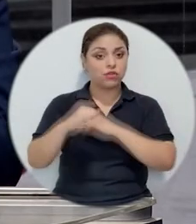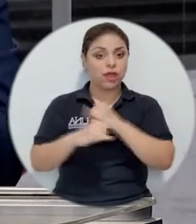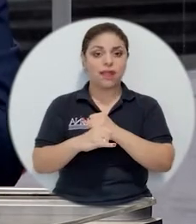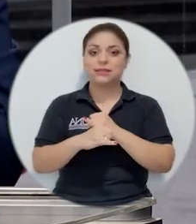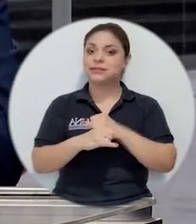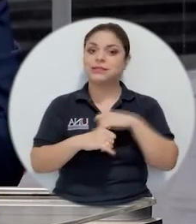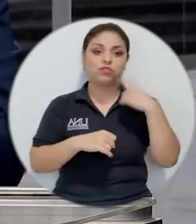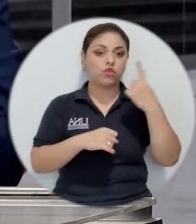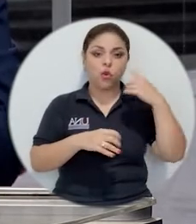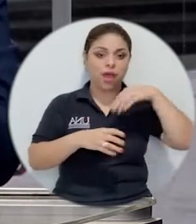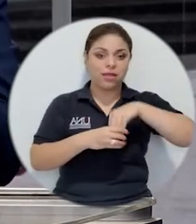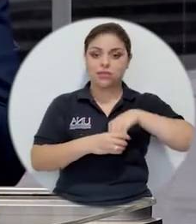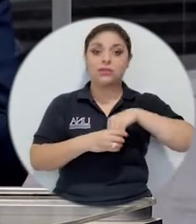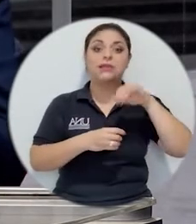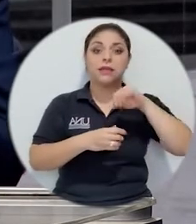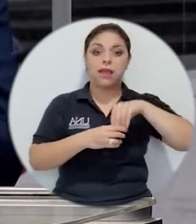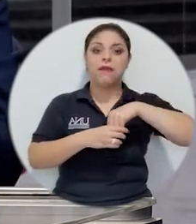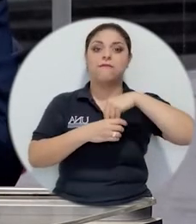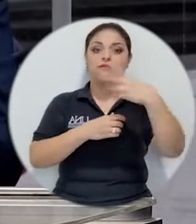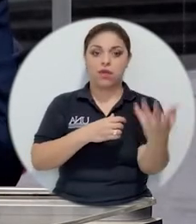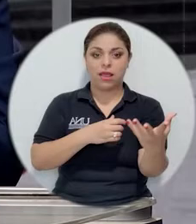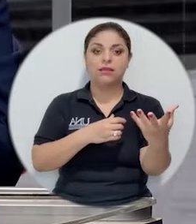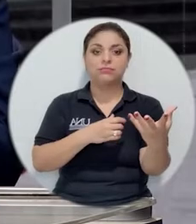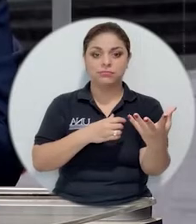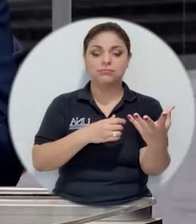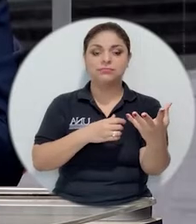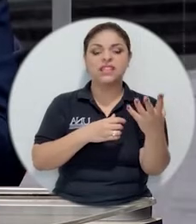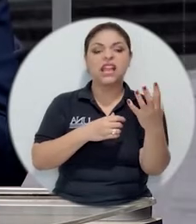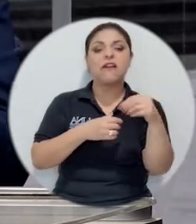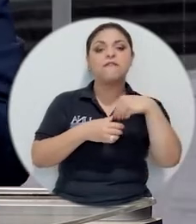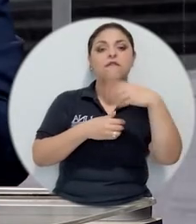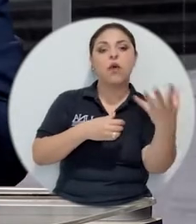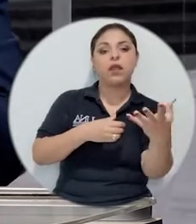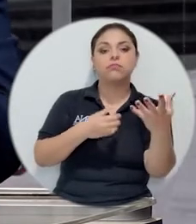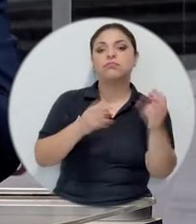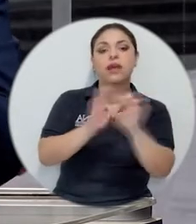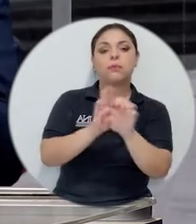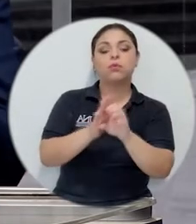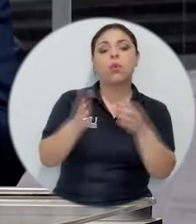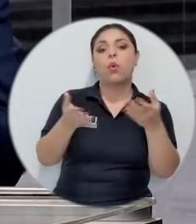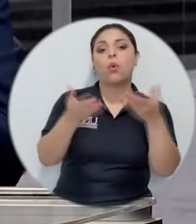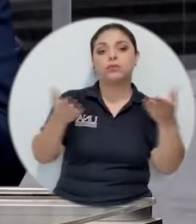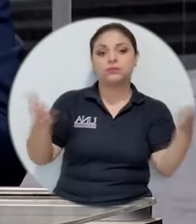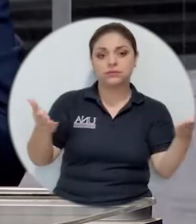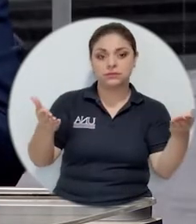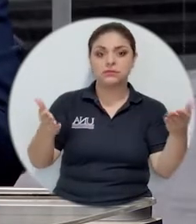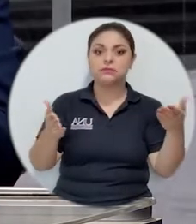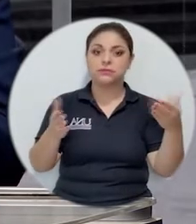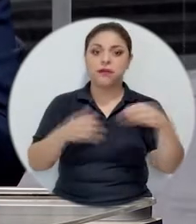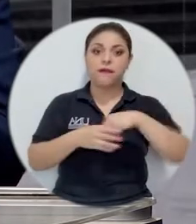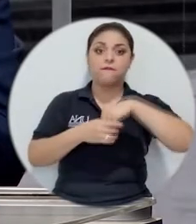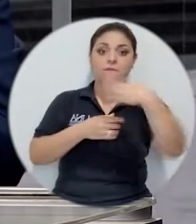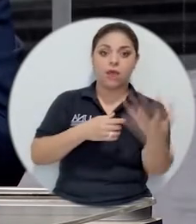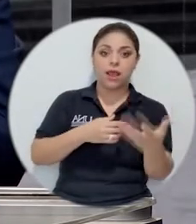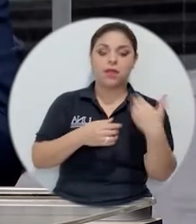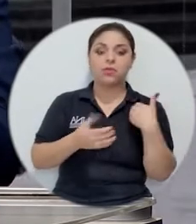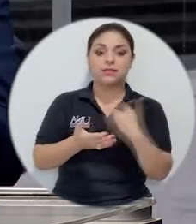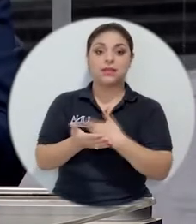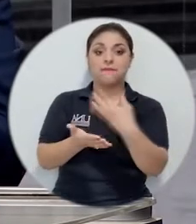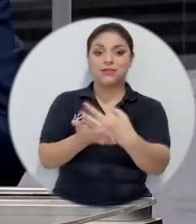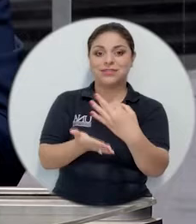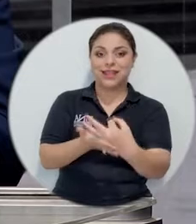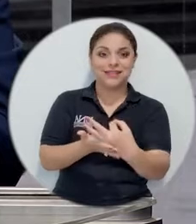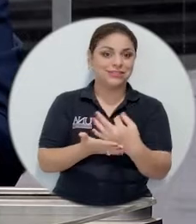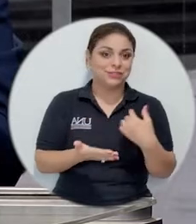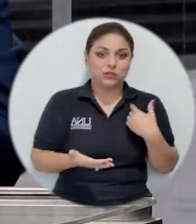trabajar esa dimensión externa, es decir, cuáles son los elementos que están fuera de nuestras fronteras y muchas veces fuera de nuestras